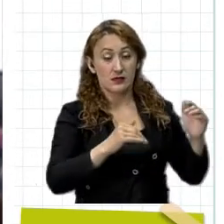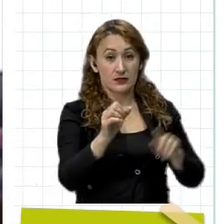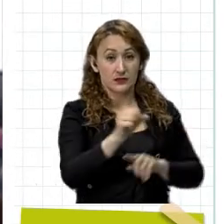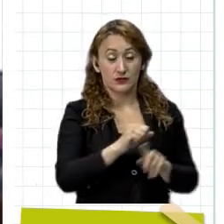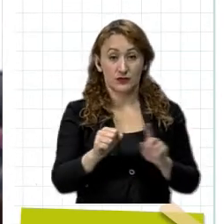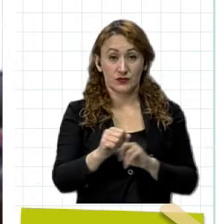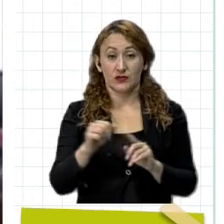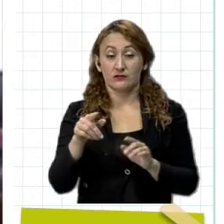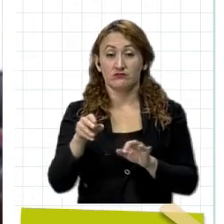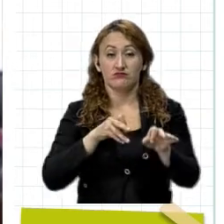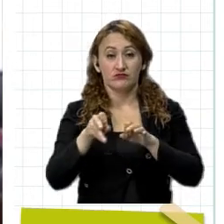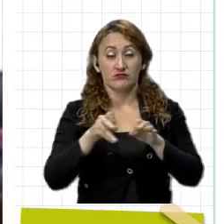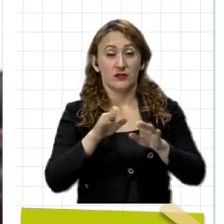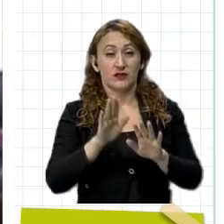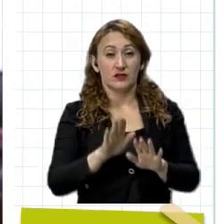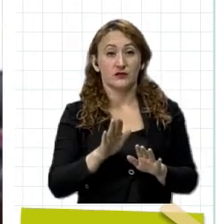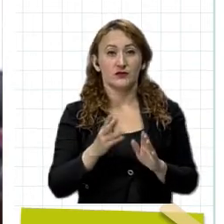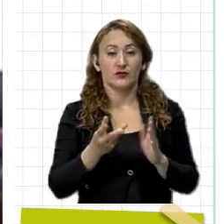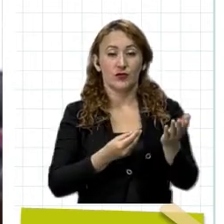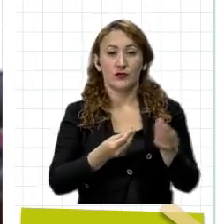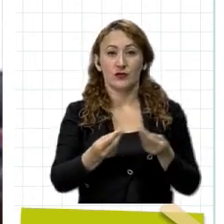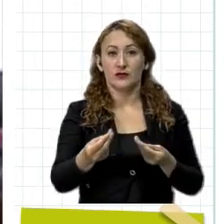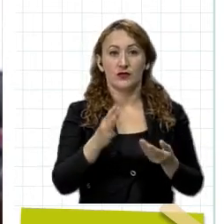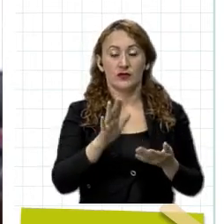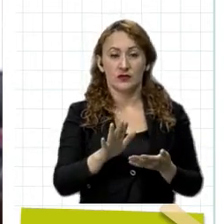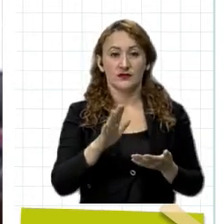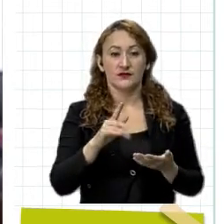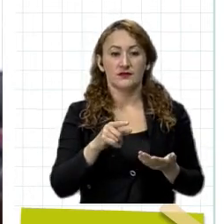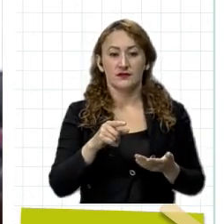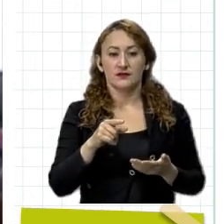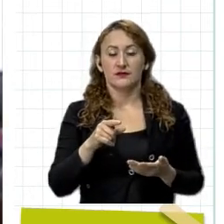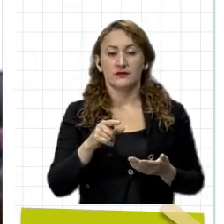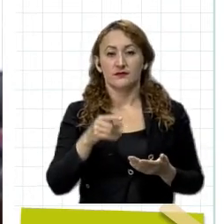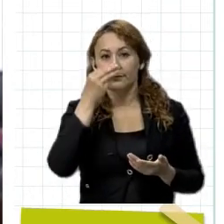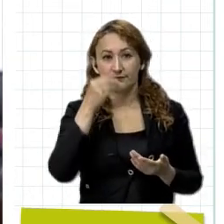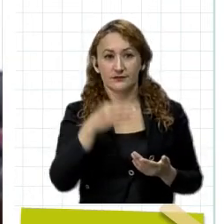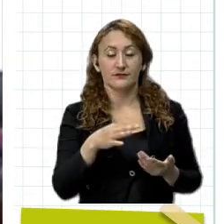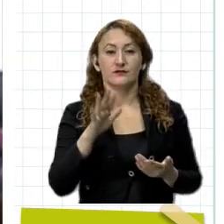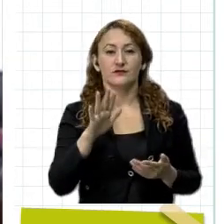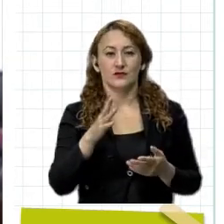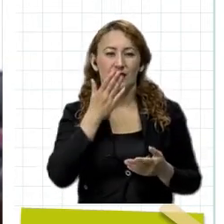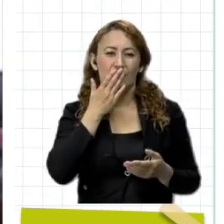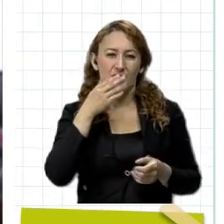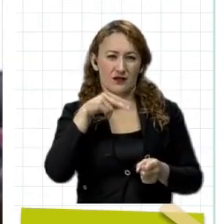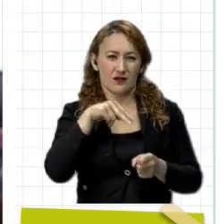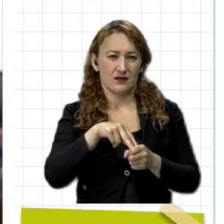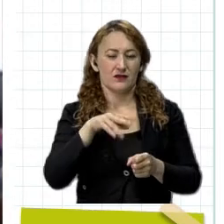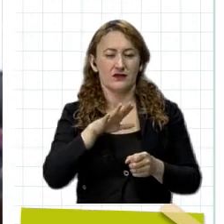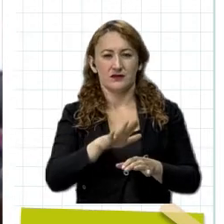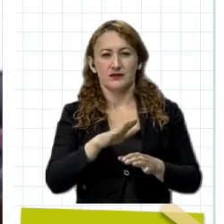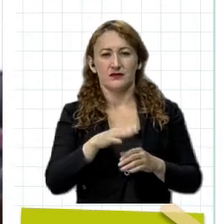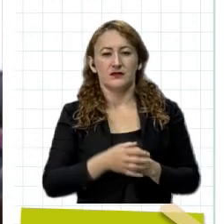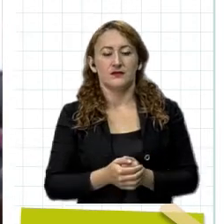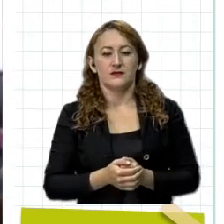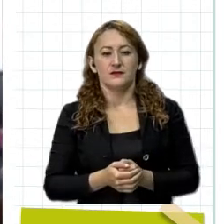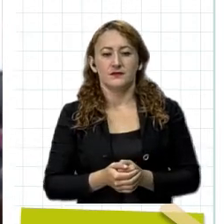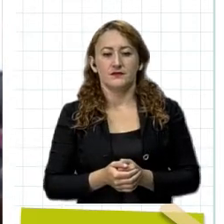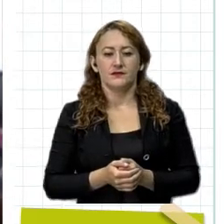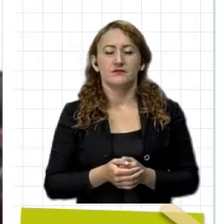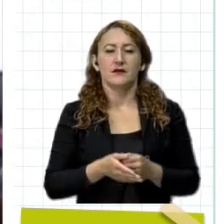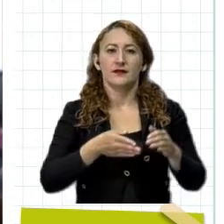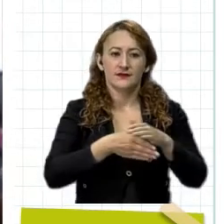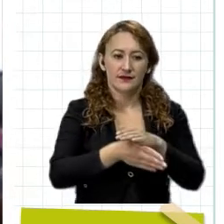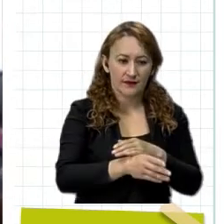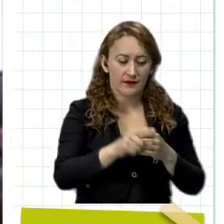explican las condiciones desfavorables que tienen las y los estudiantes indígenas y afrodescendientes para acceder y permanecer en